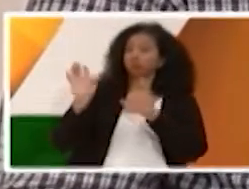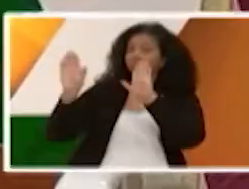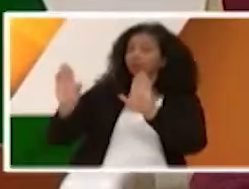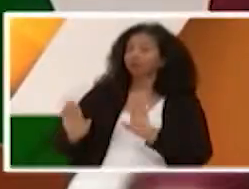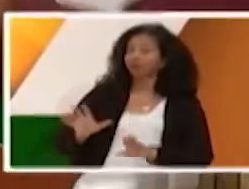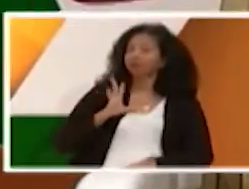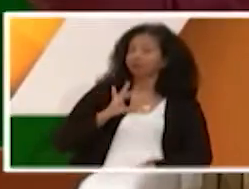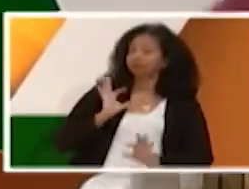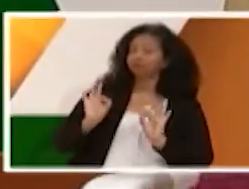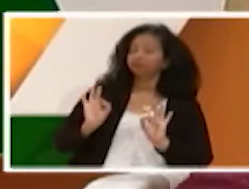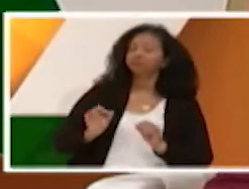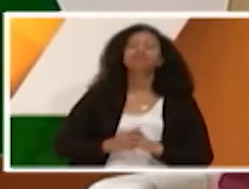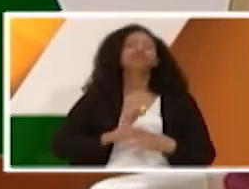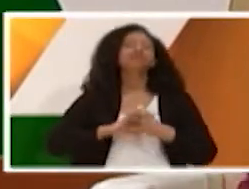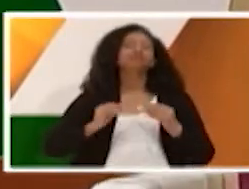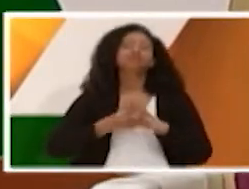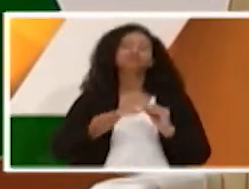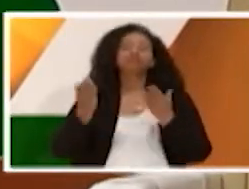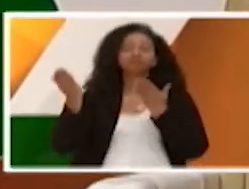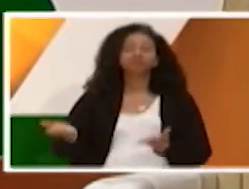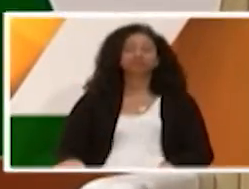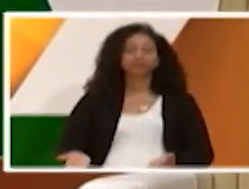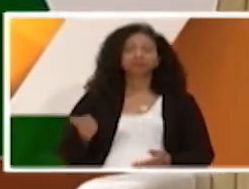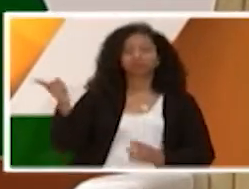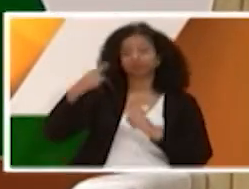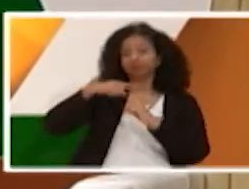¿verdad? Cuéntanos tú, que